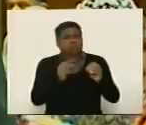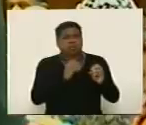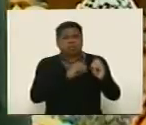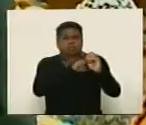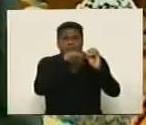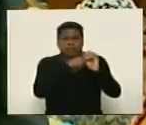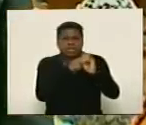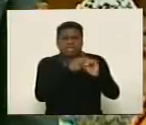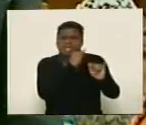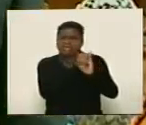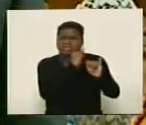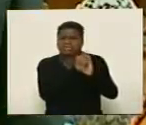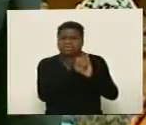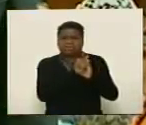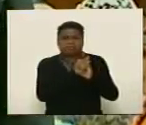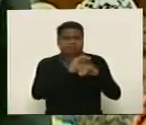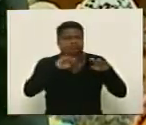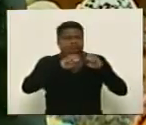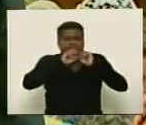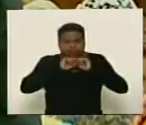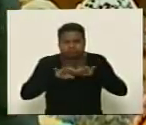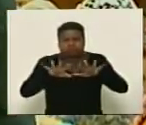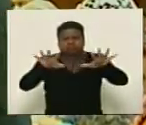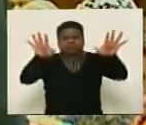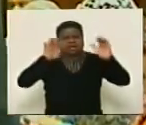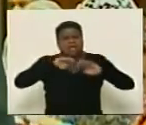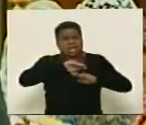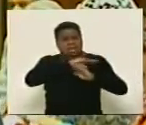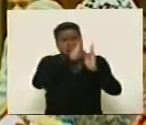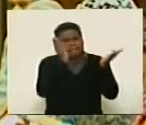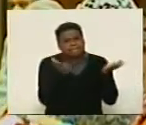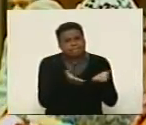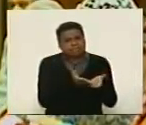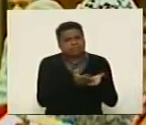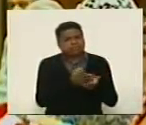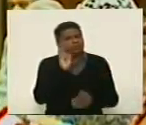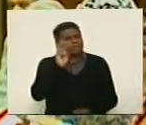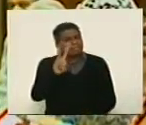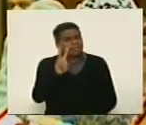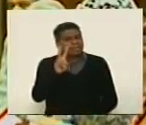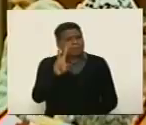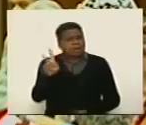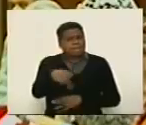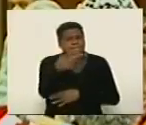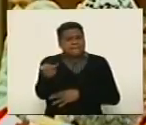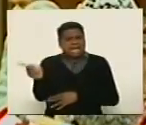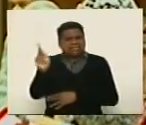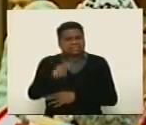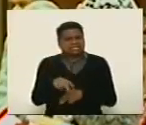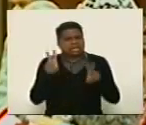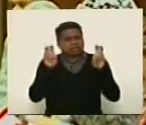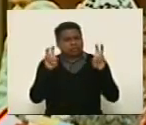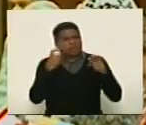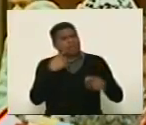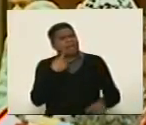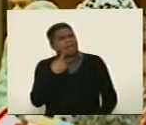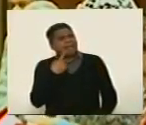mundo, y que vemos hacia nuestra patria, una patria que en estos momentos es asediada,